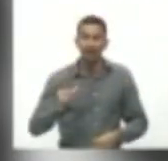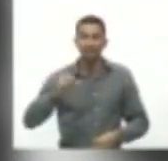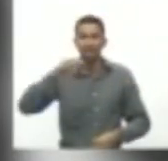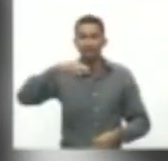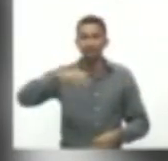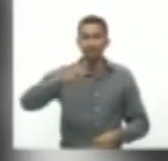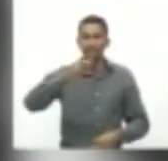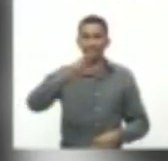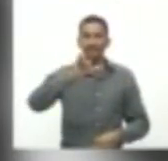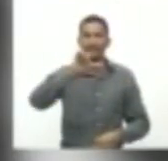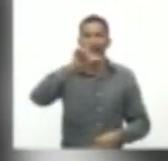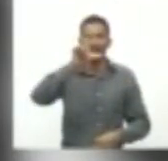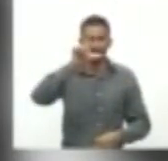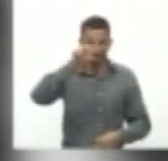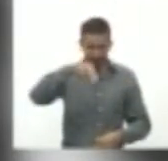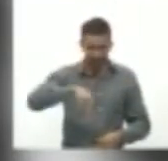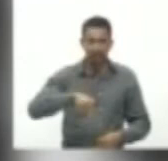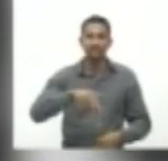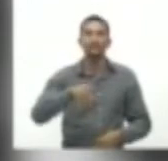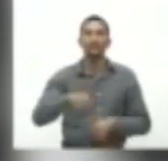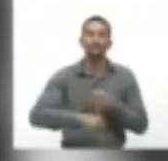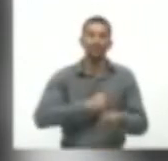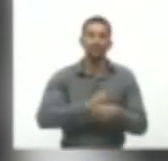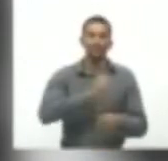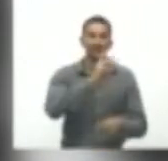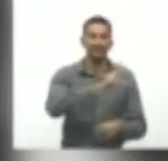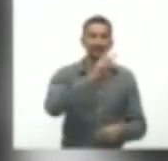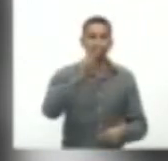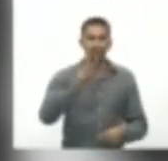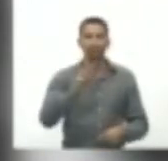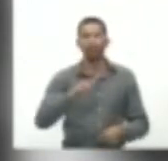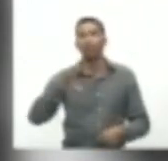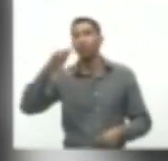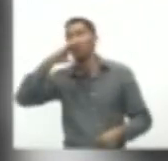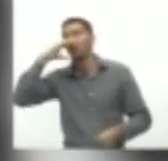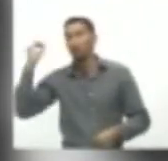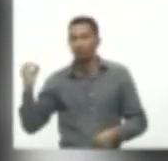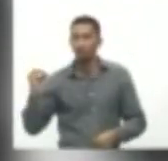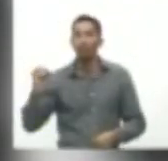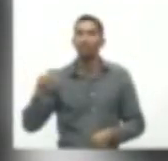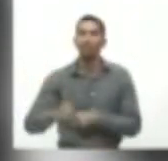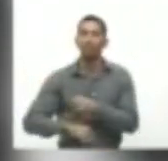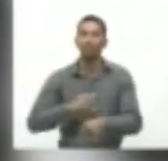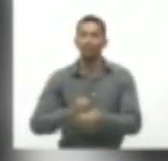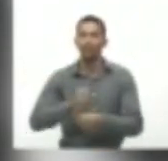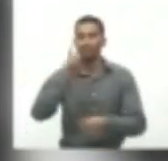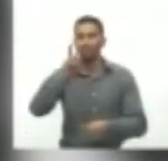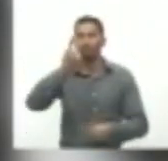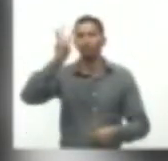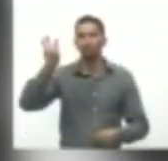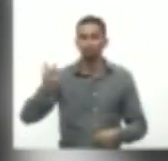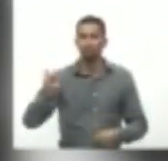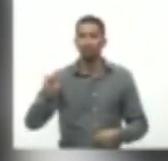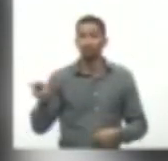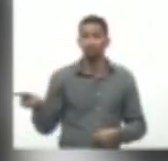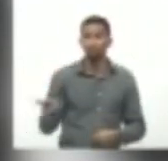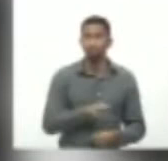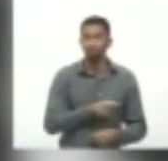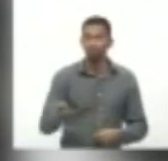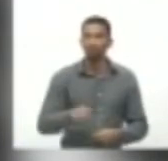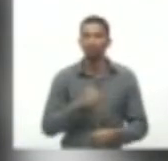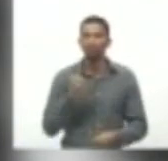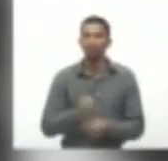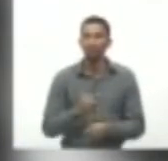que es de 32 años, y Jonathan Enrique Freider Zabaleta, de 28 años, ambos conocidos como recicladores y